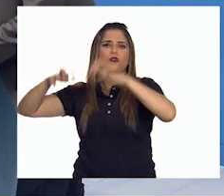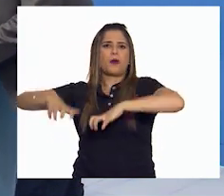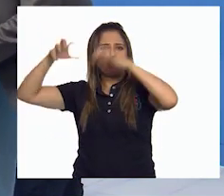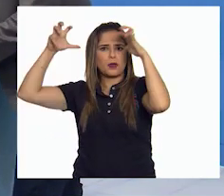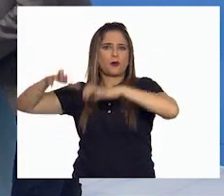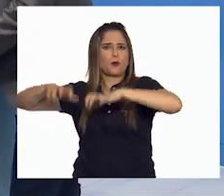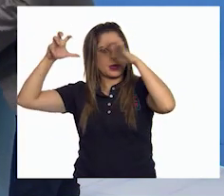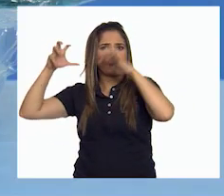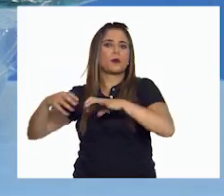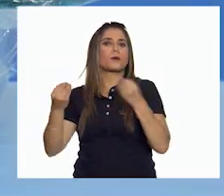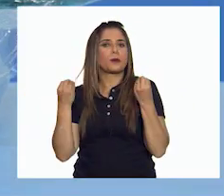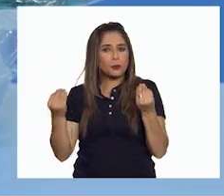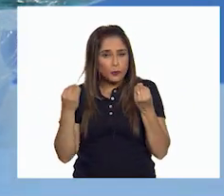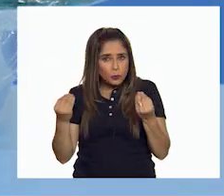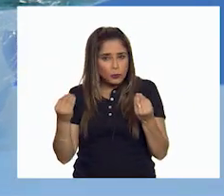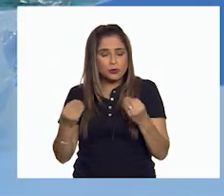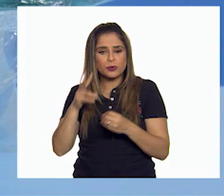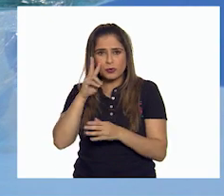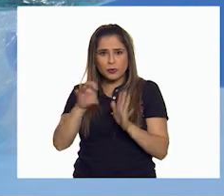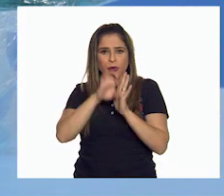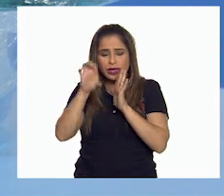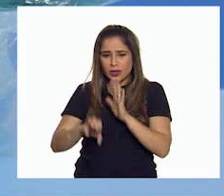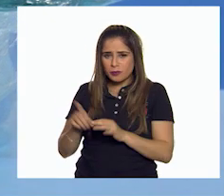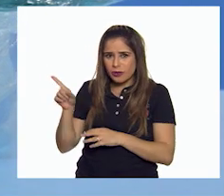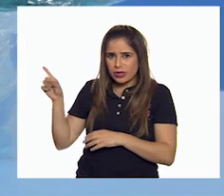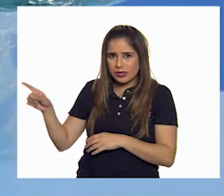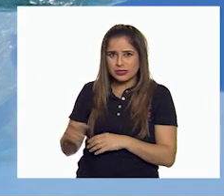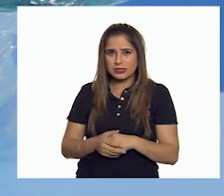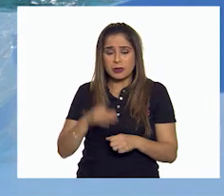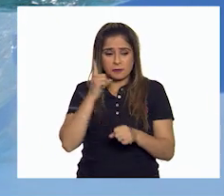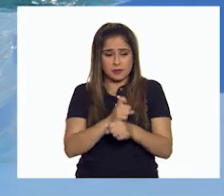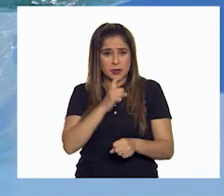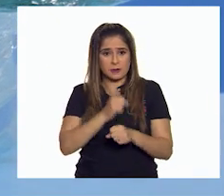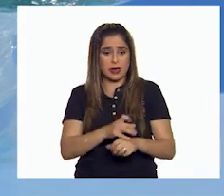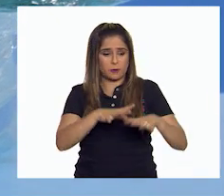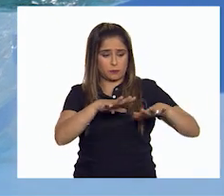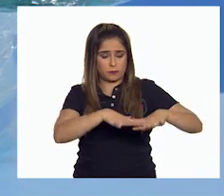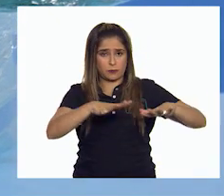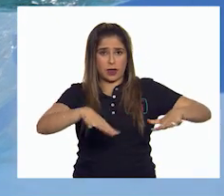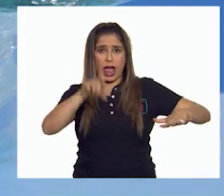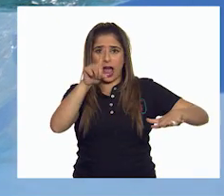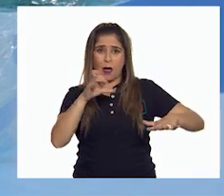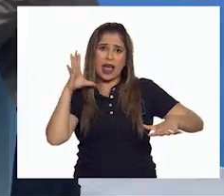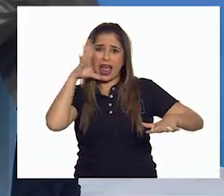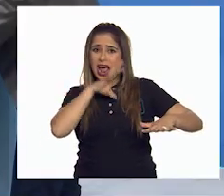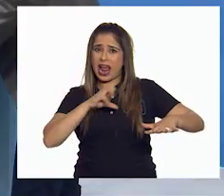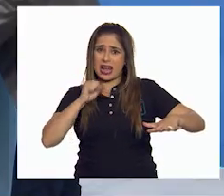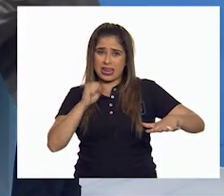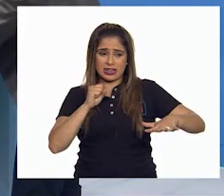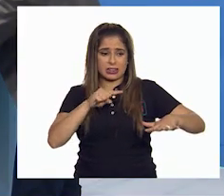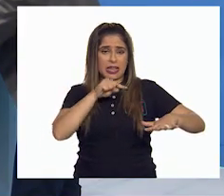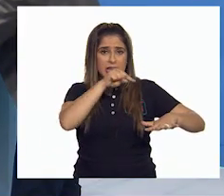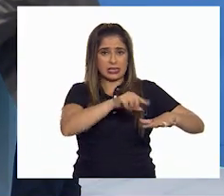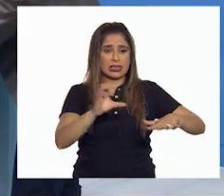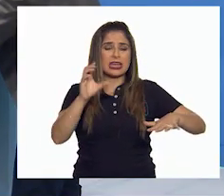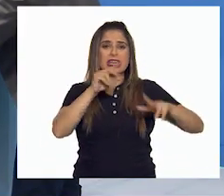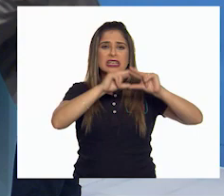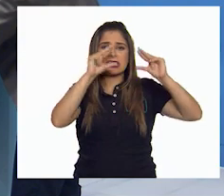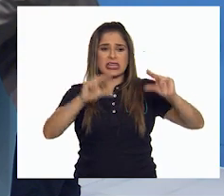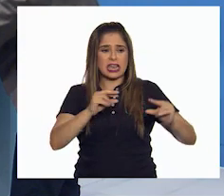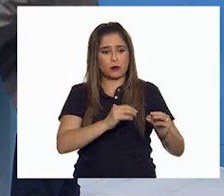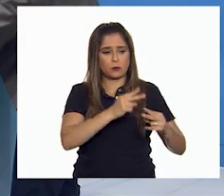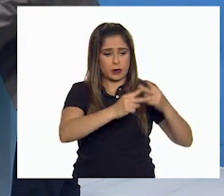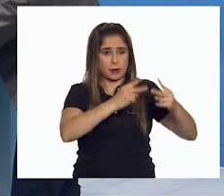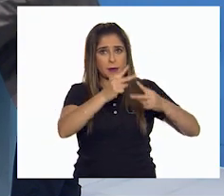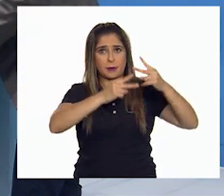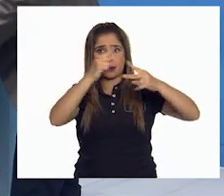ya están cayendo las gotas. Entonces, si se fijan, pues ya con este sencillo experimento podemos ver